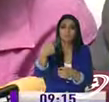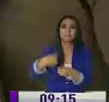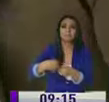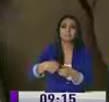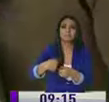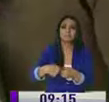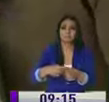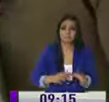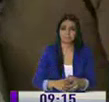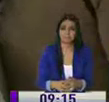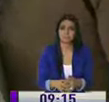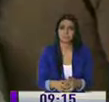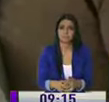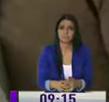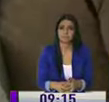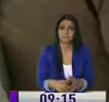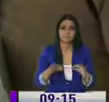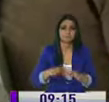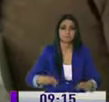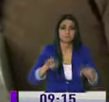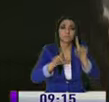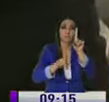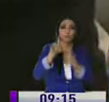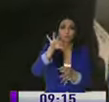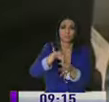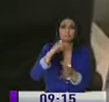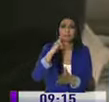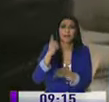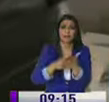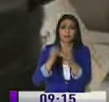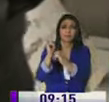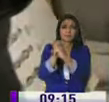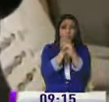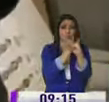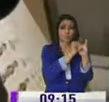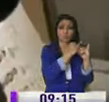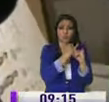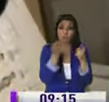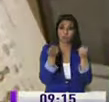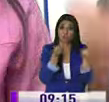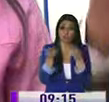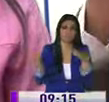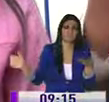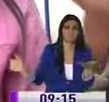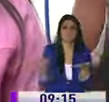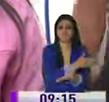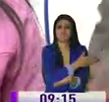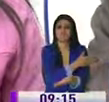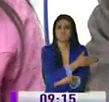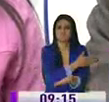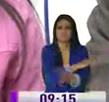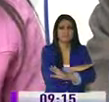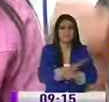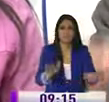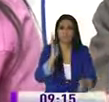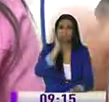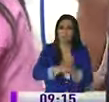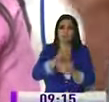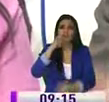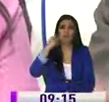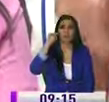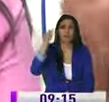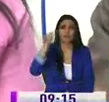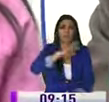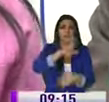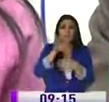estado que es necesario la consulta para desmontar el aparato institucional de la última década hay que descontar todas las